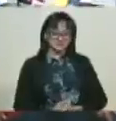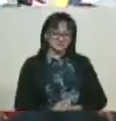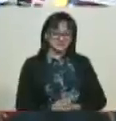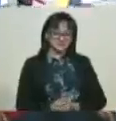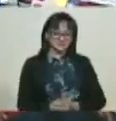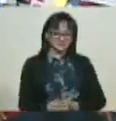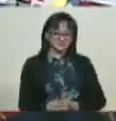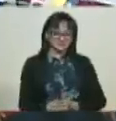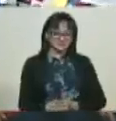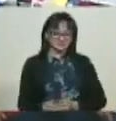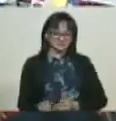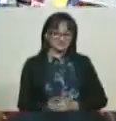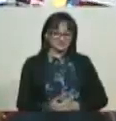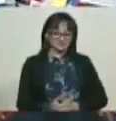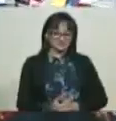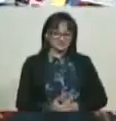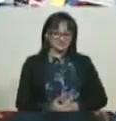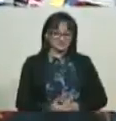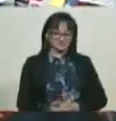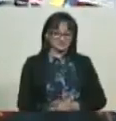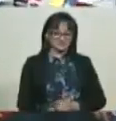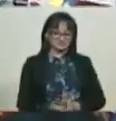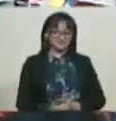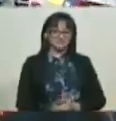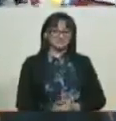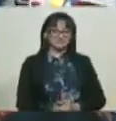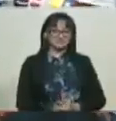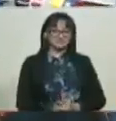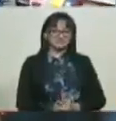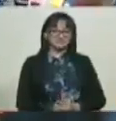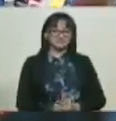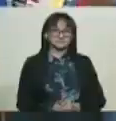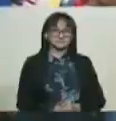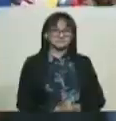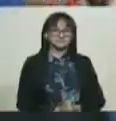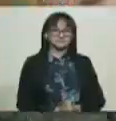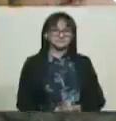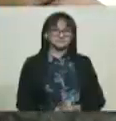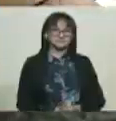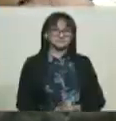y el inpe ría league